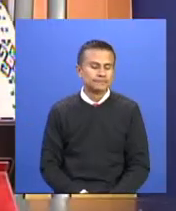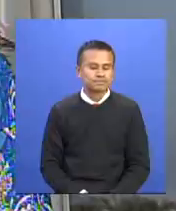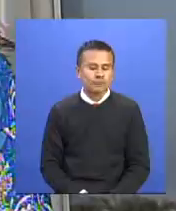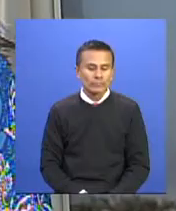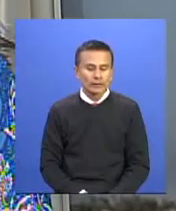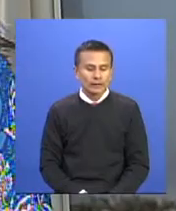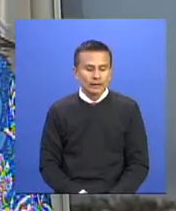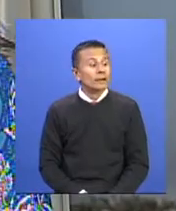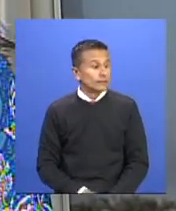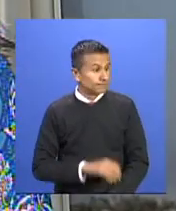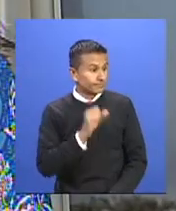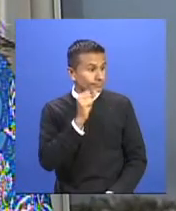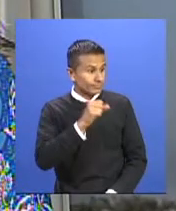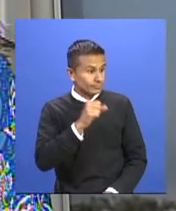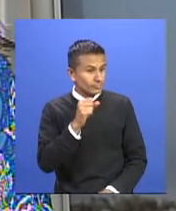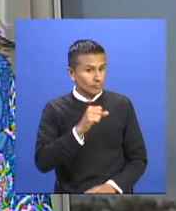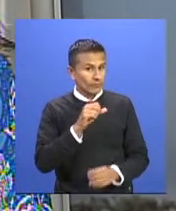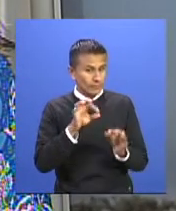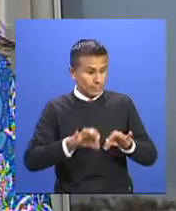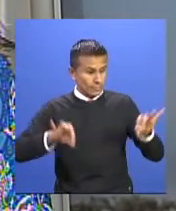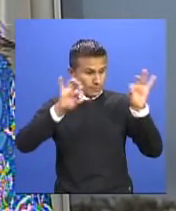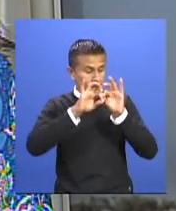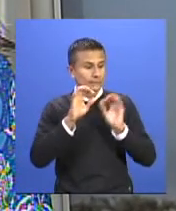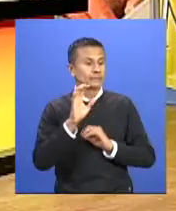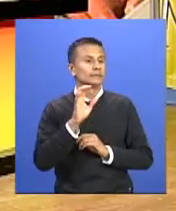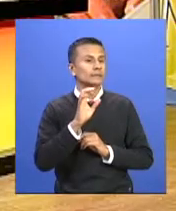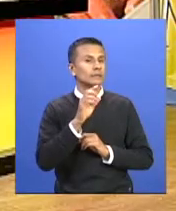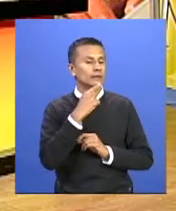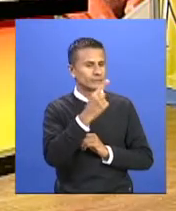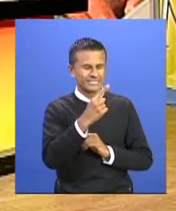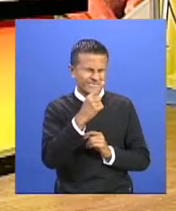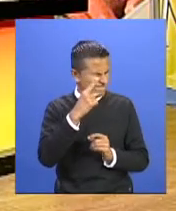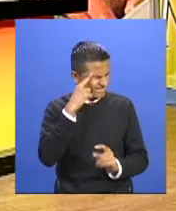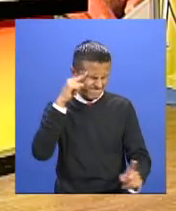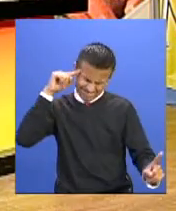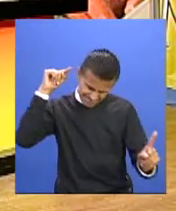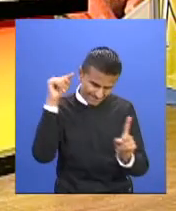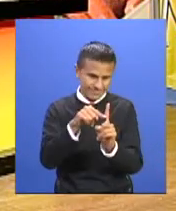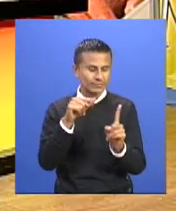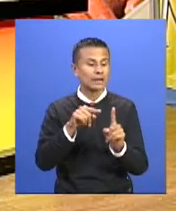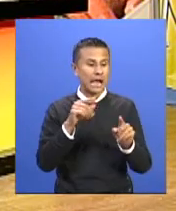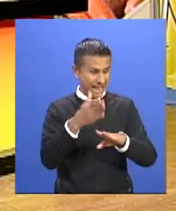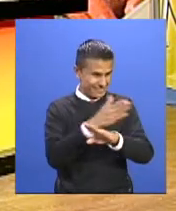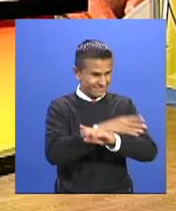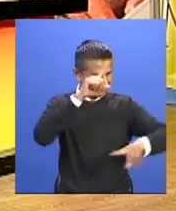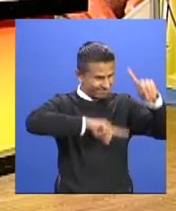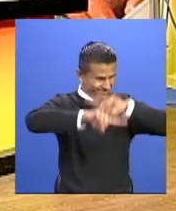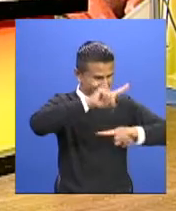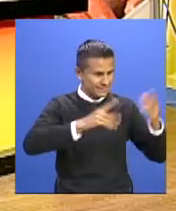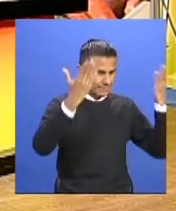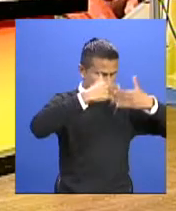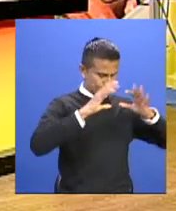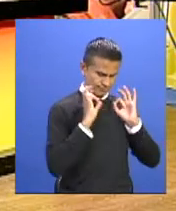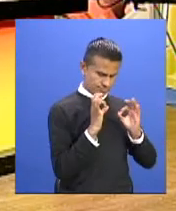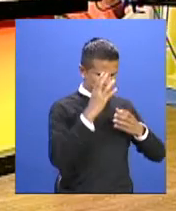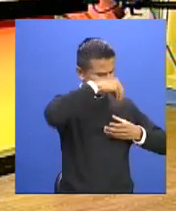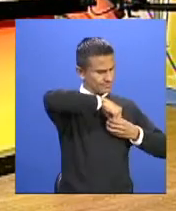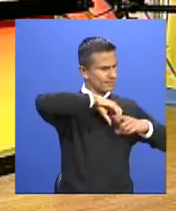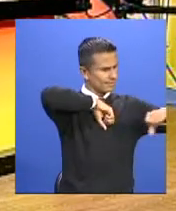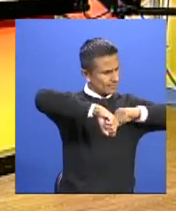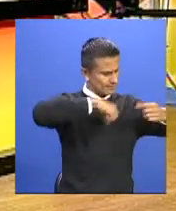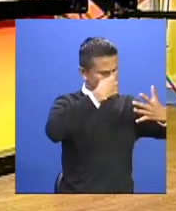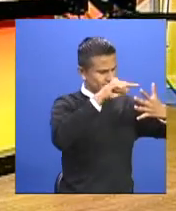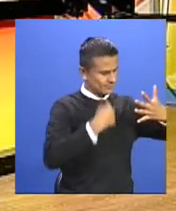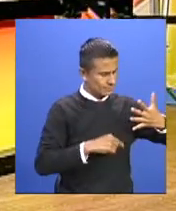reputacional, es muy importante, así como ahora analizamos los factores claves para una buena reputación interna, que mi